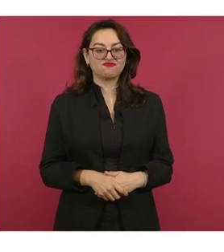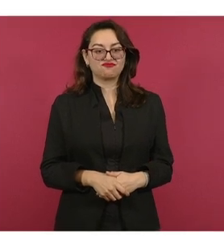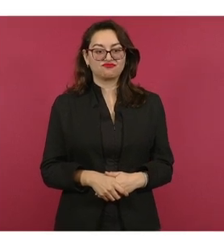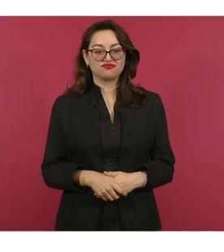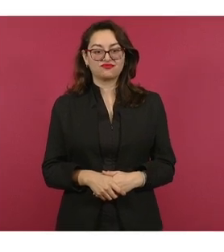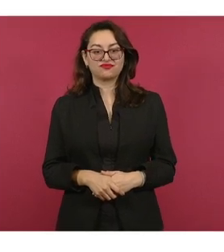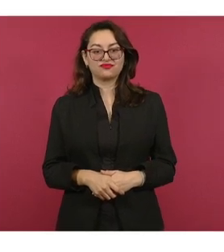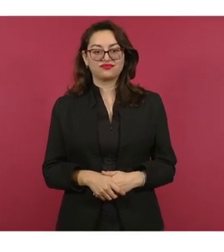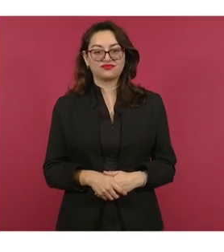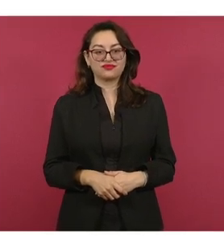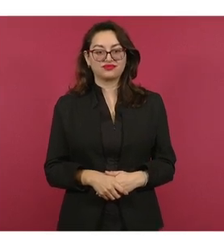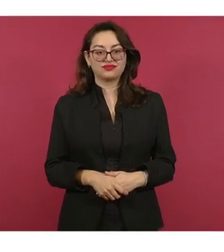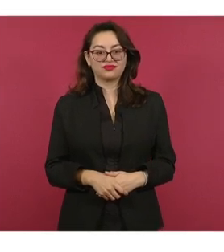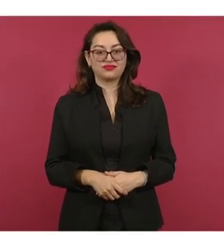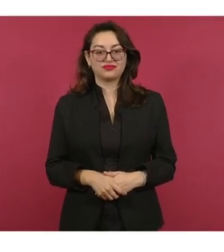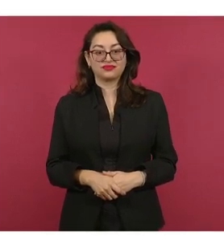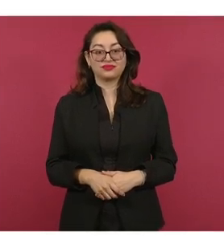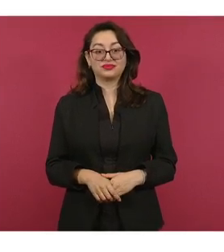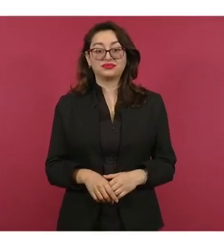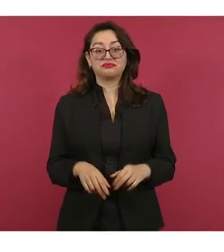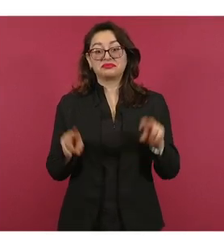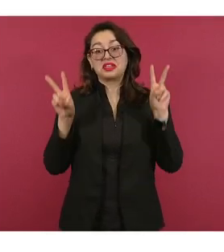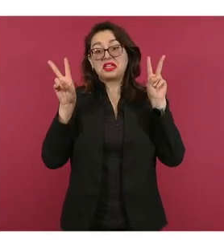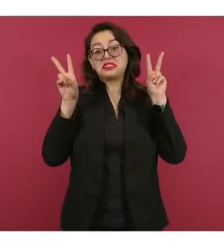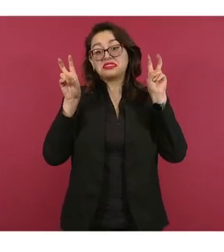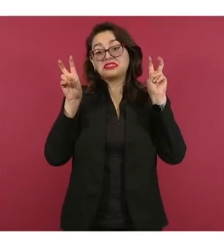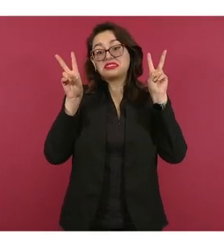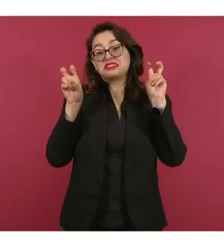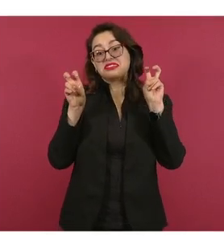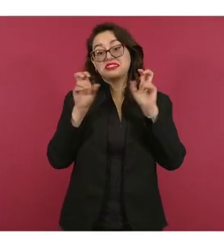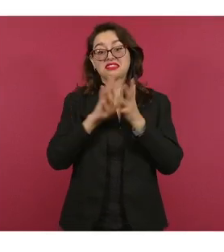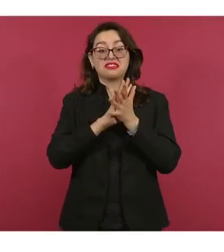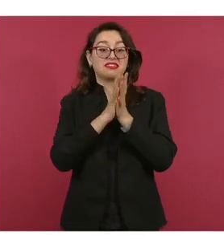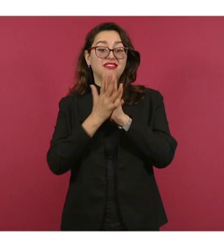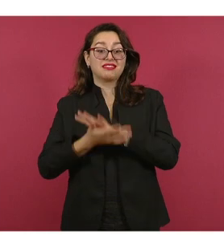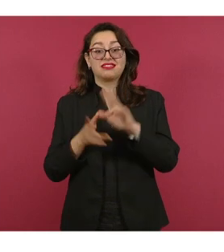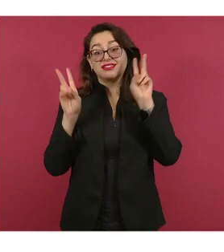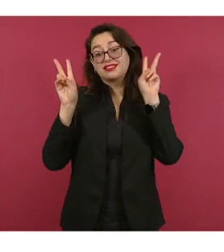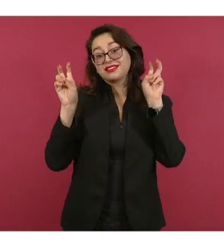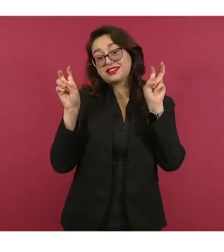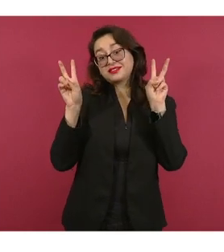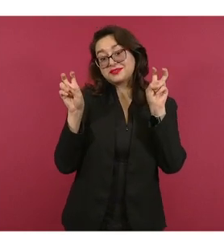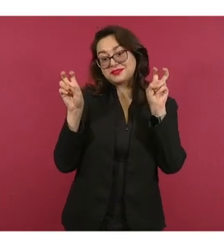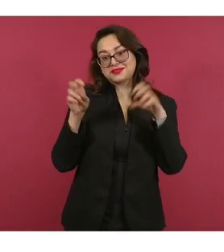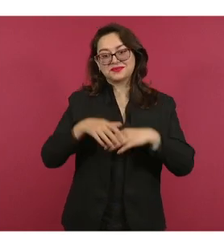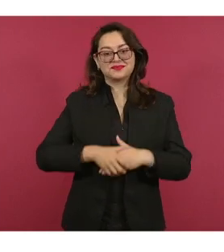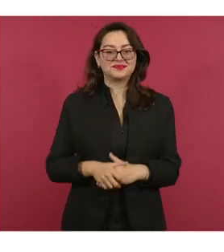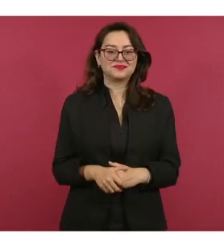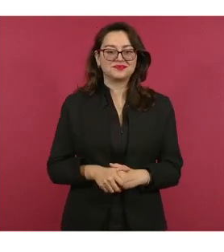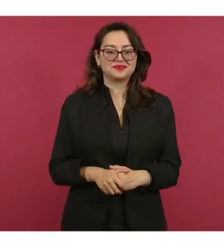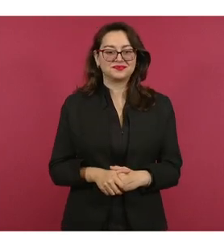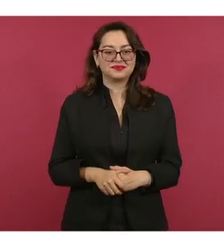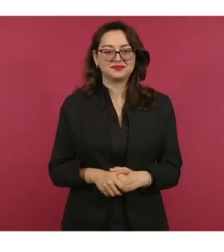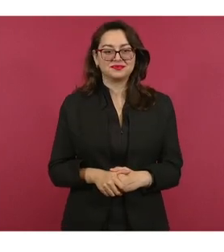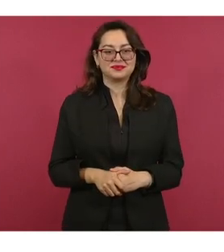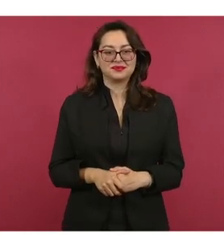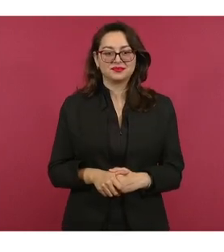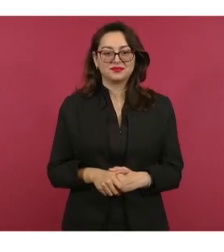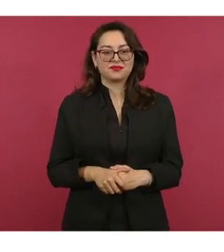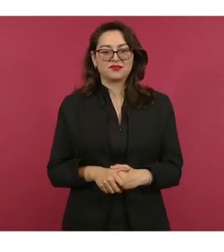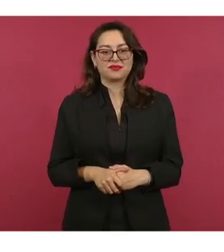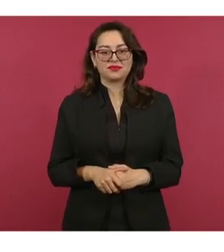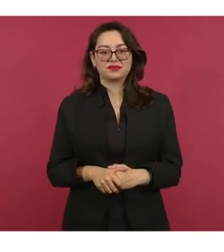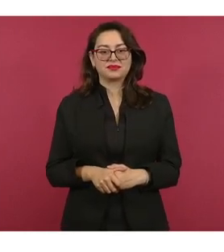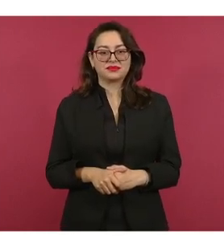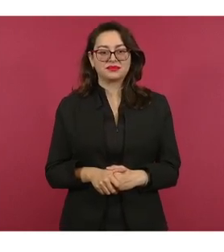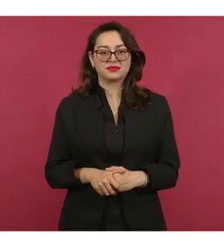De la transformación, entre comillas. ¿Eh? ¿Vino ayer Saldívar a decirse y usted a presentarle?